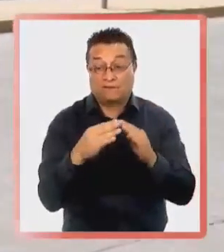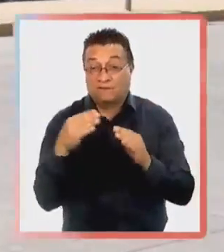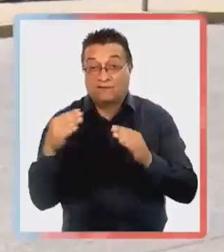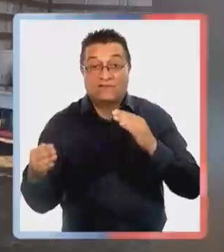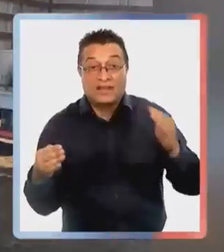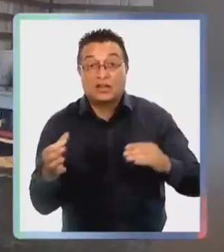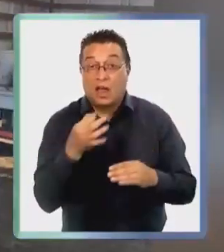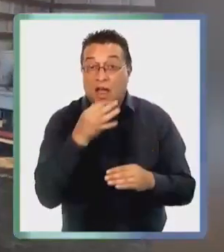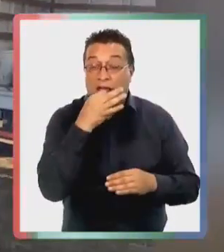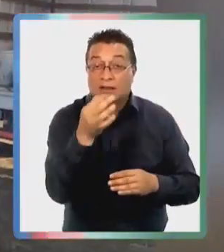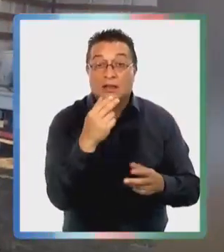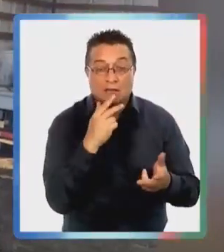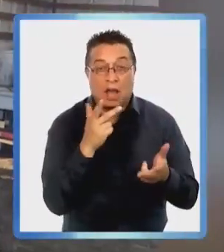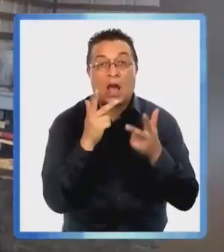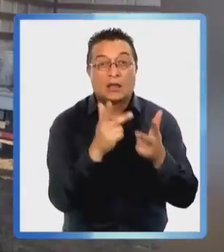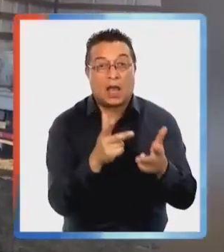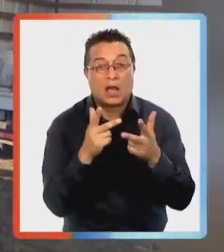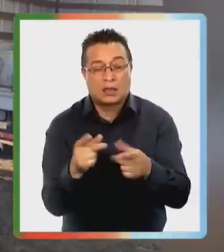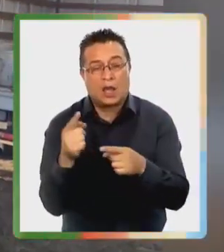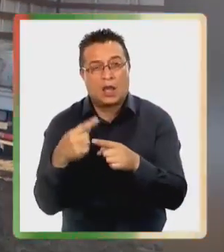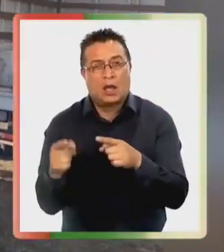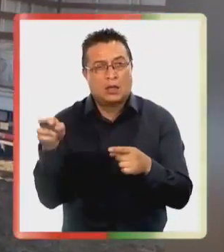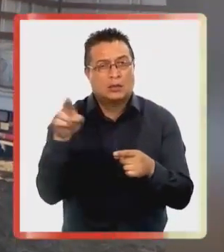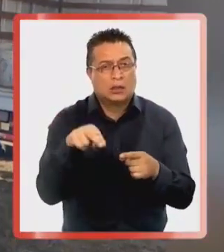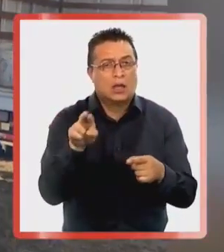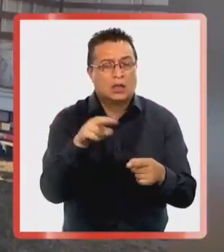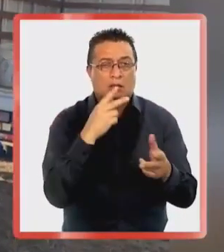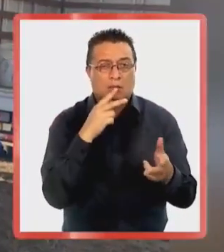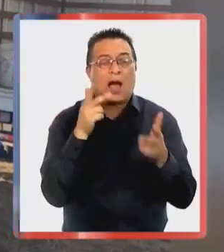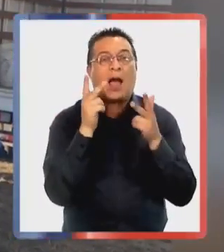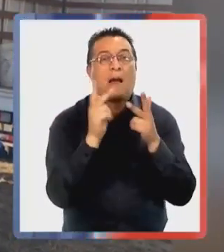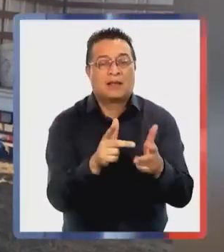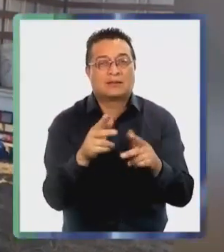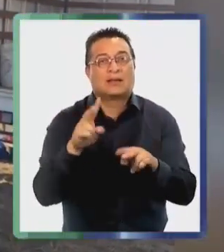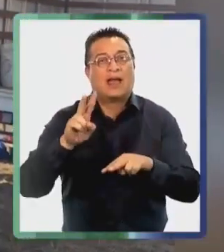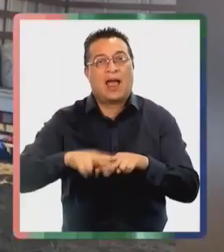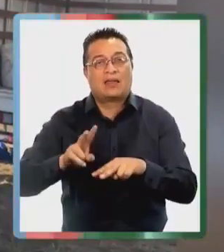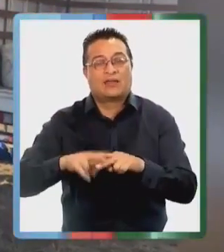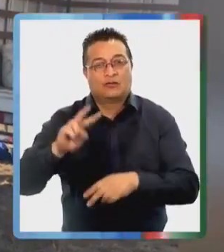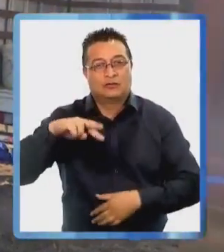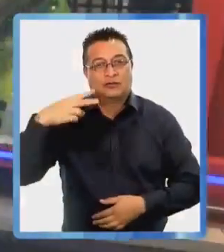reiteradas ocasiones habían amenazado a los antiguos propietarios del predio.